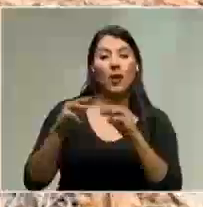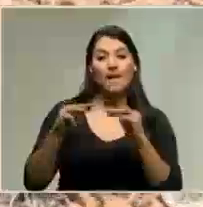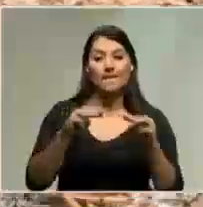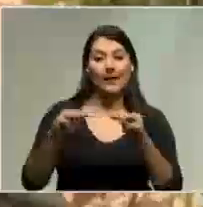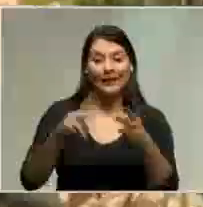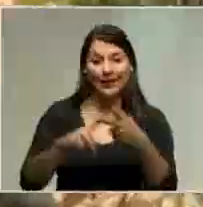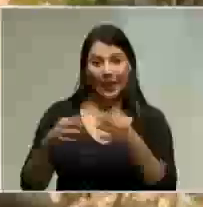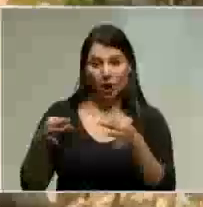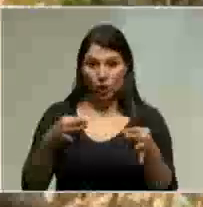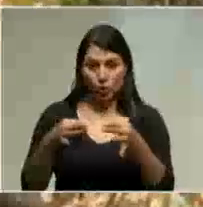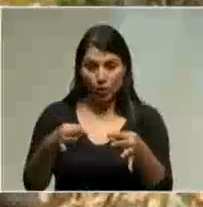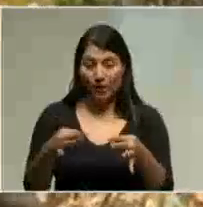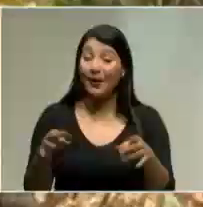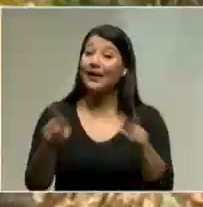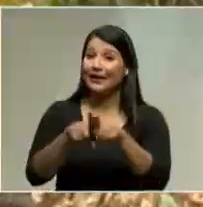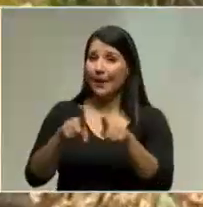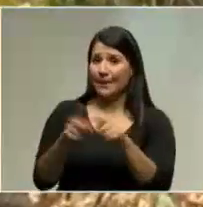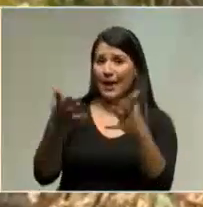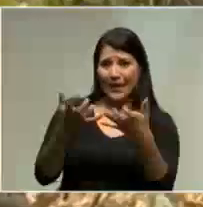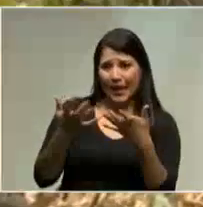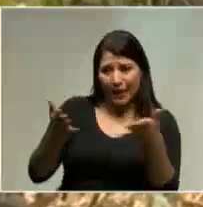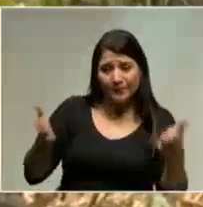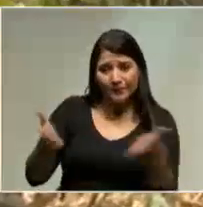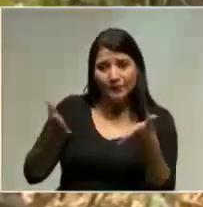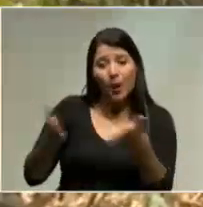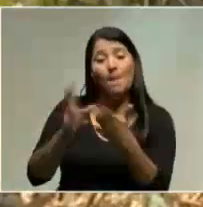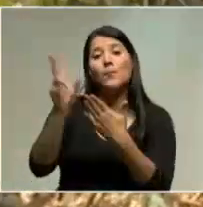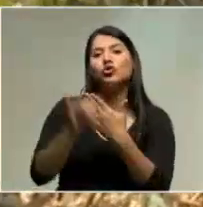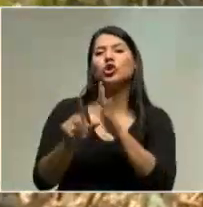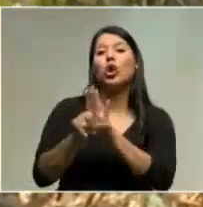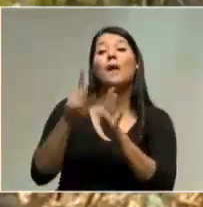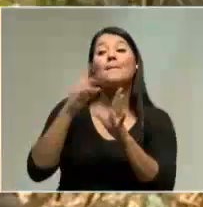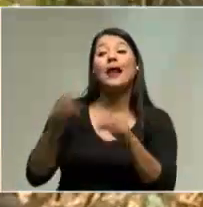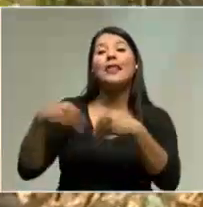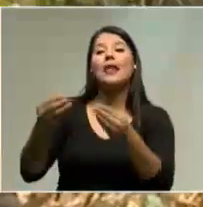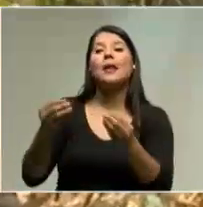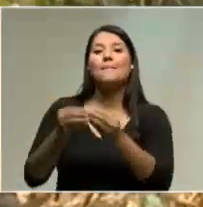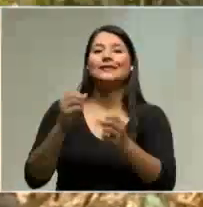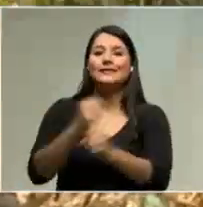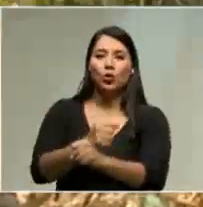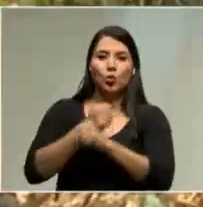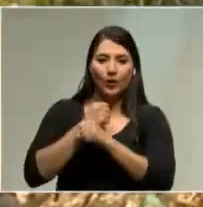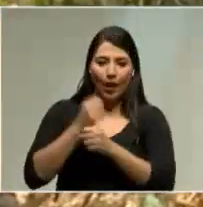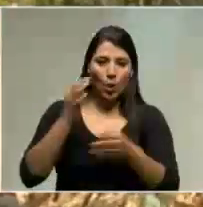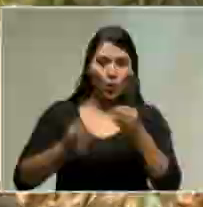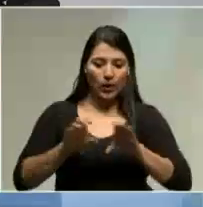político impulsan el proyecto de ley que pretende brindar seguridad jurídica al poliducto.